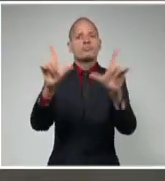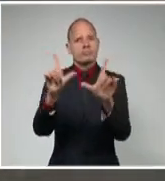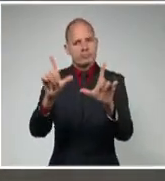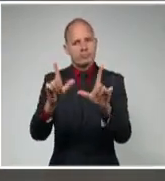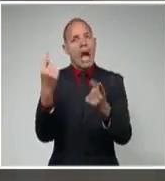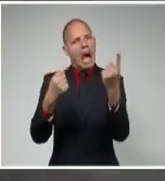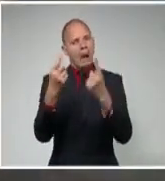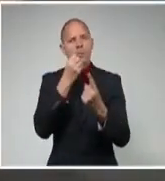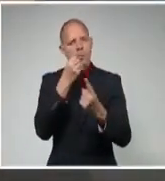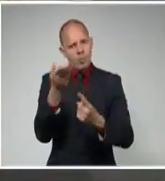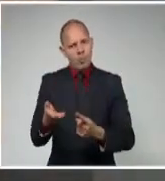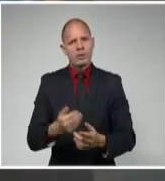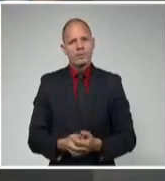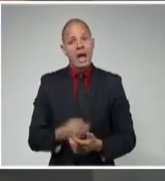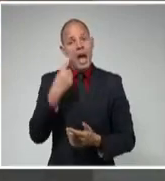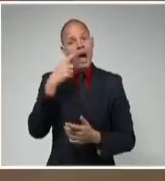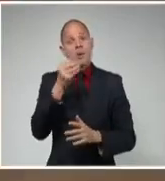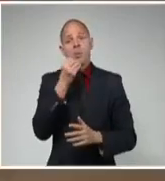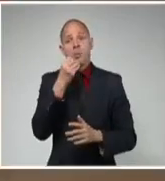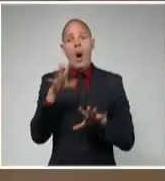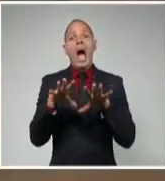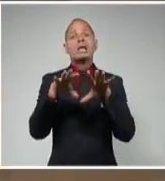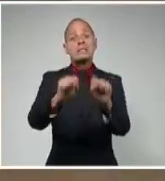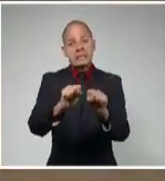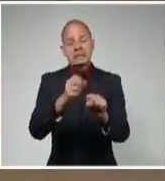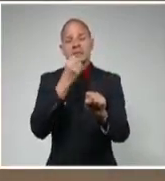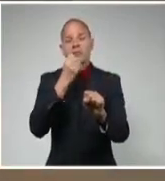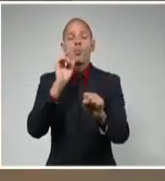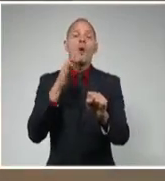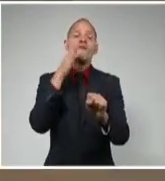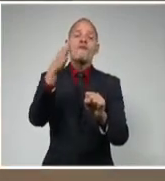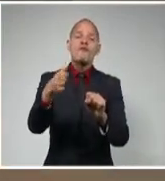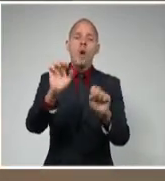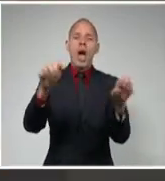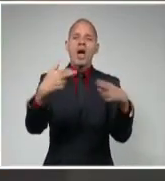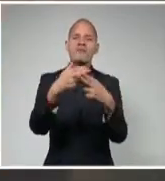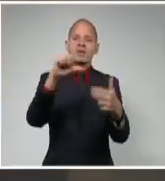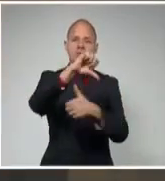dar el primer paso en su clasificación a los centroamericanos